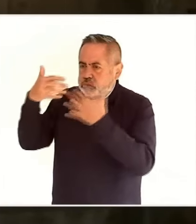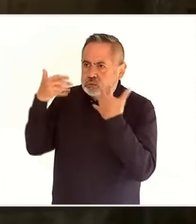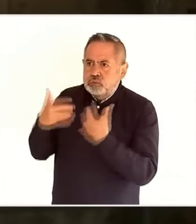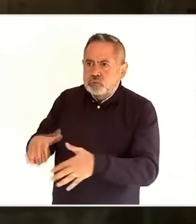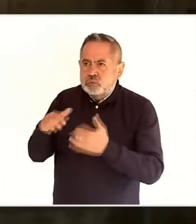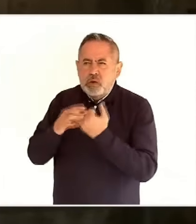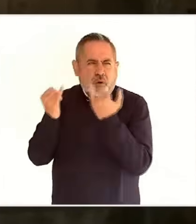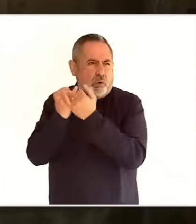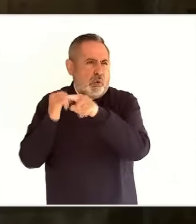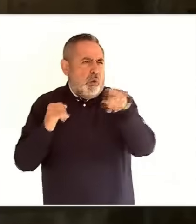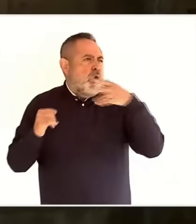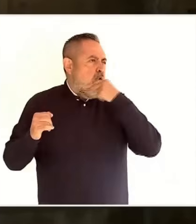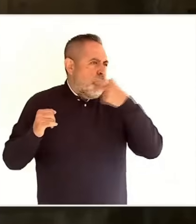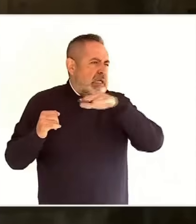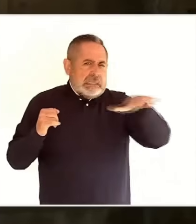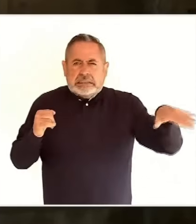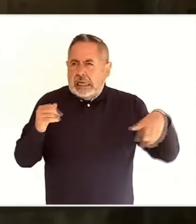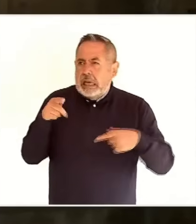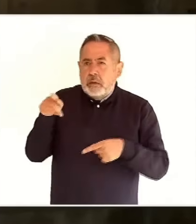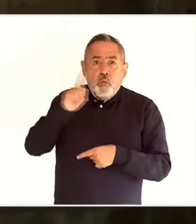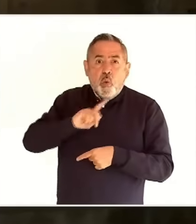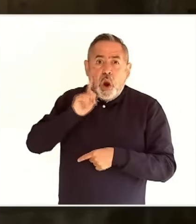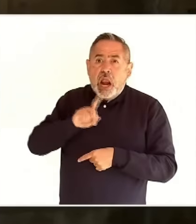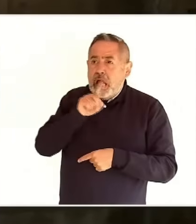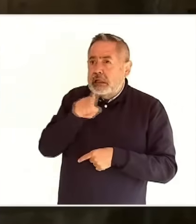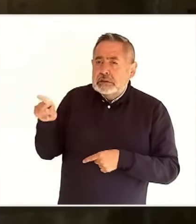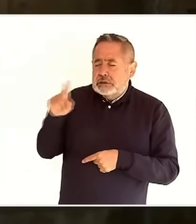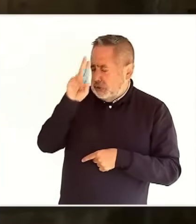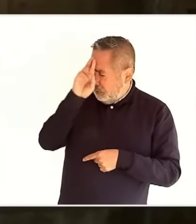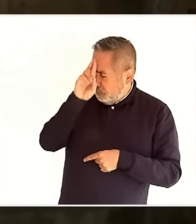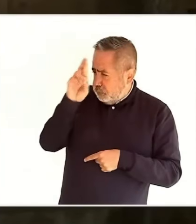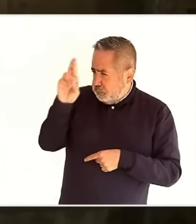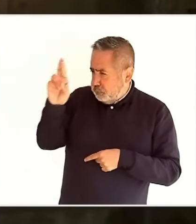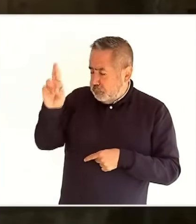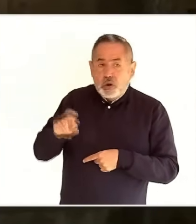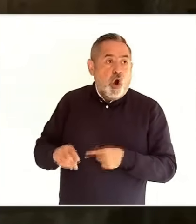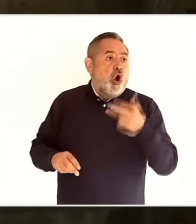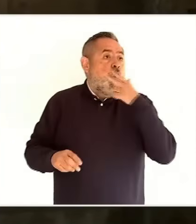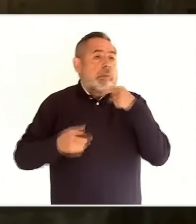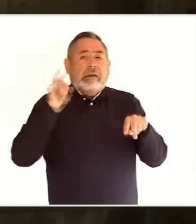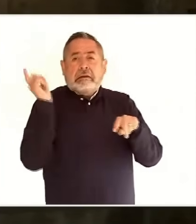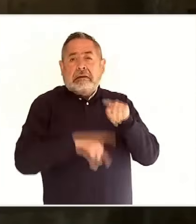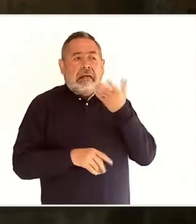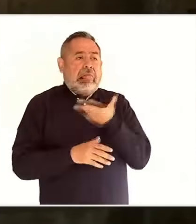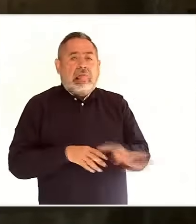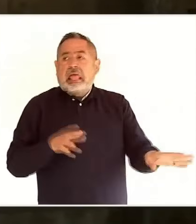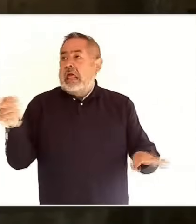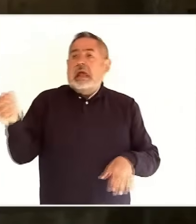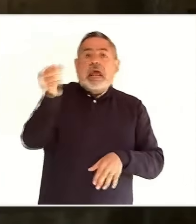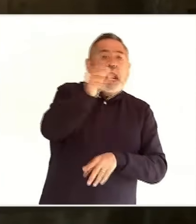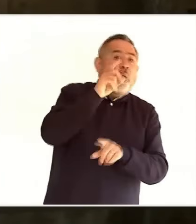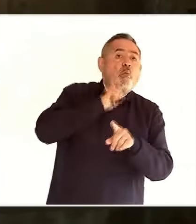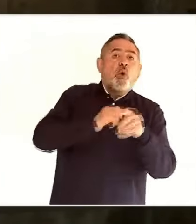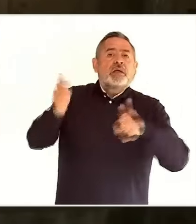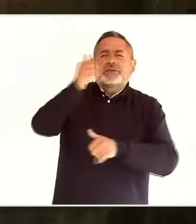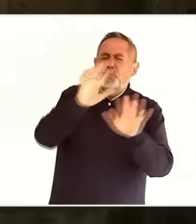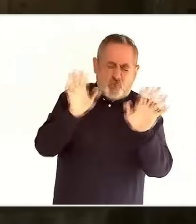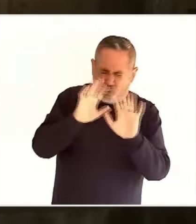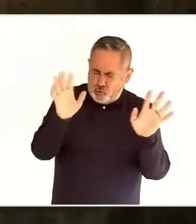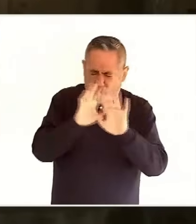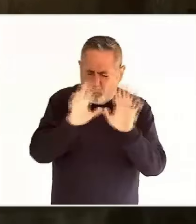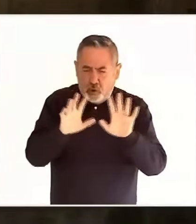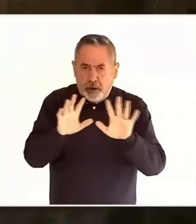sus contrapartes masculinas. No se trata de desplazar a unos para colocar a otras, sino